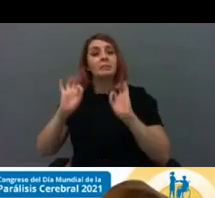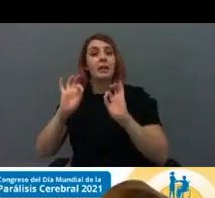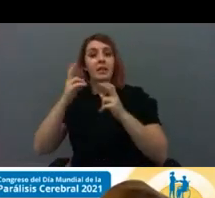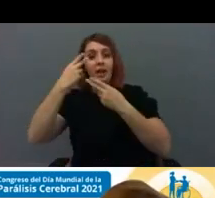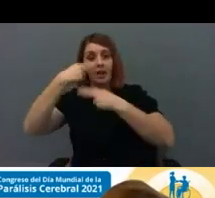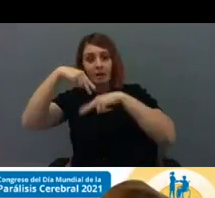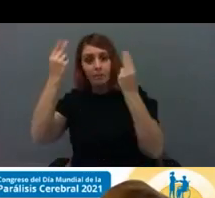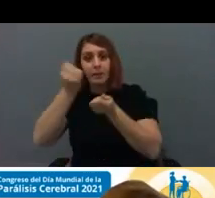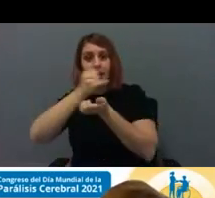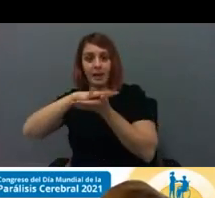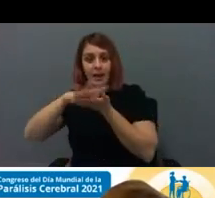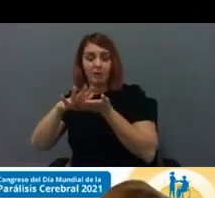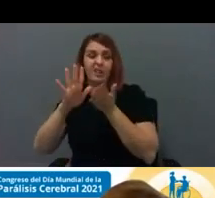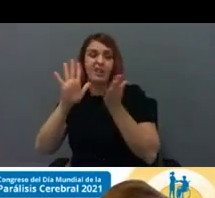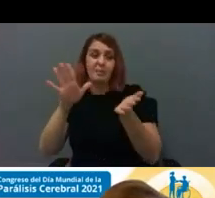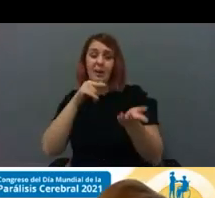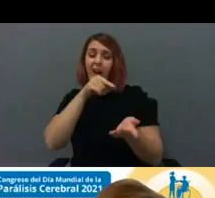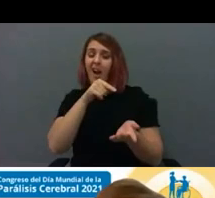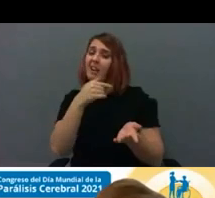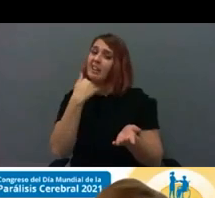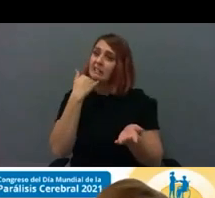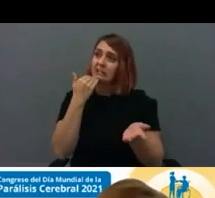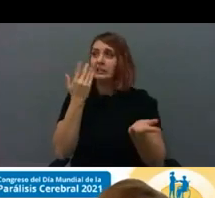y gratuita, pero que también ahí hay todo